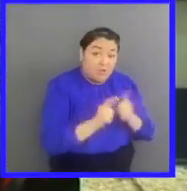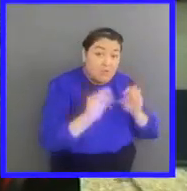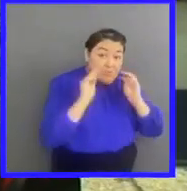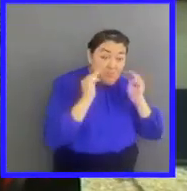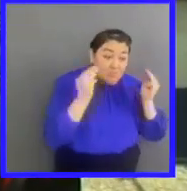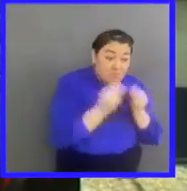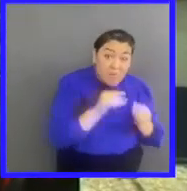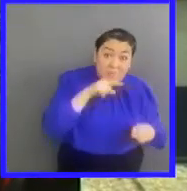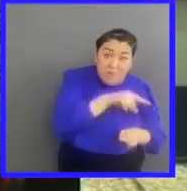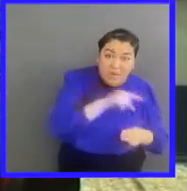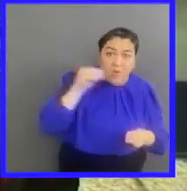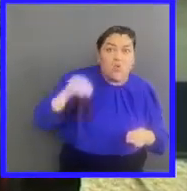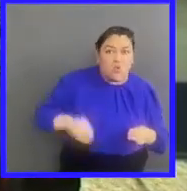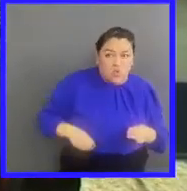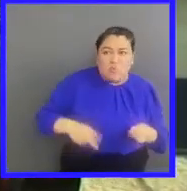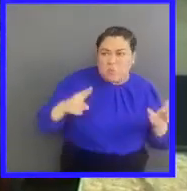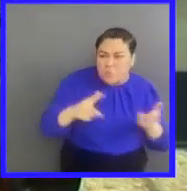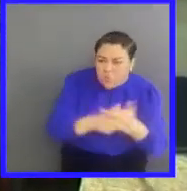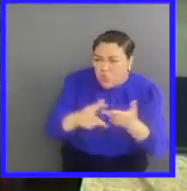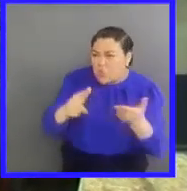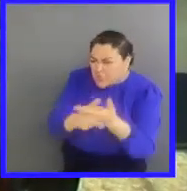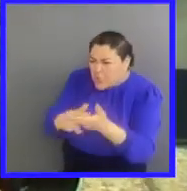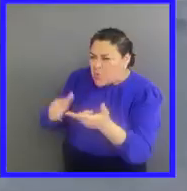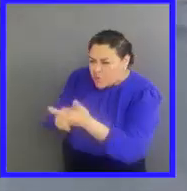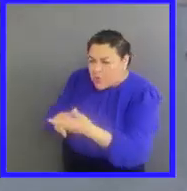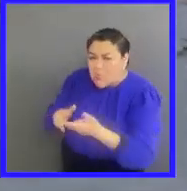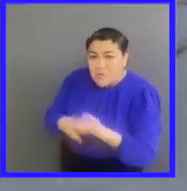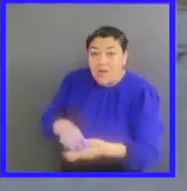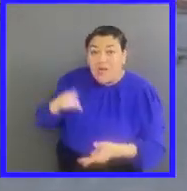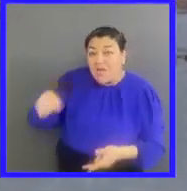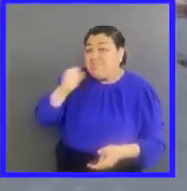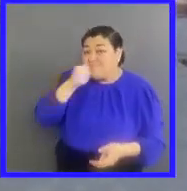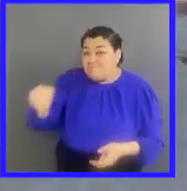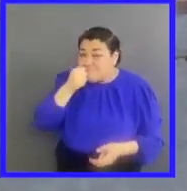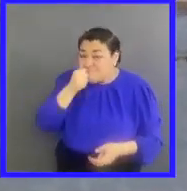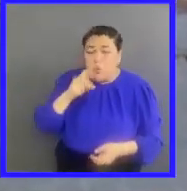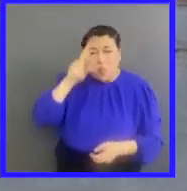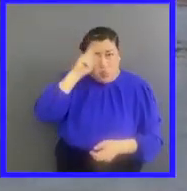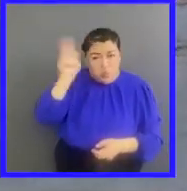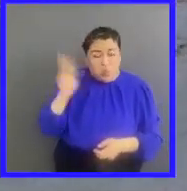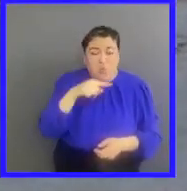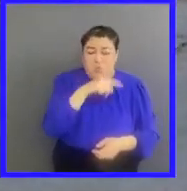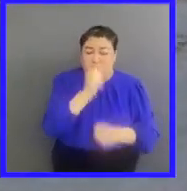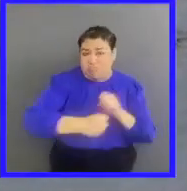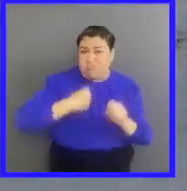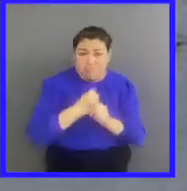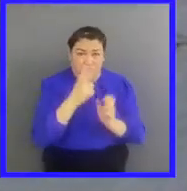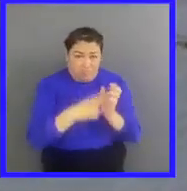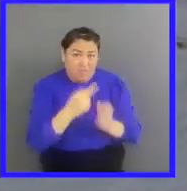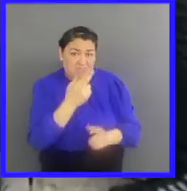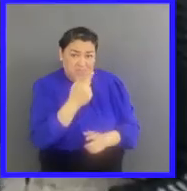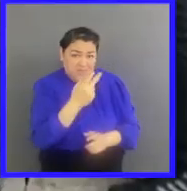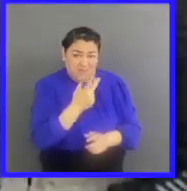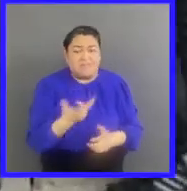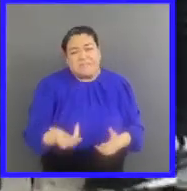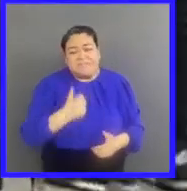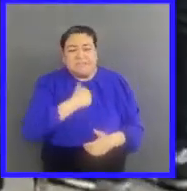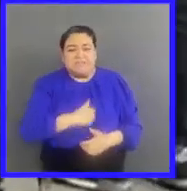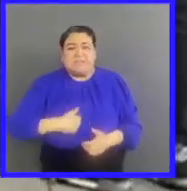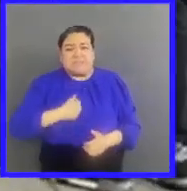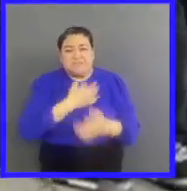un alarmante recrudecimiento de los asesinatos de periodistas en 2025, lamentó la organización